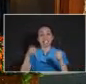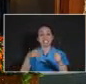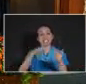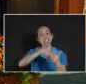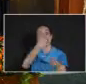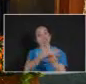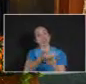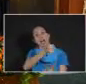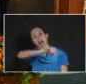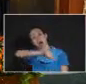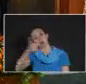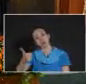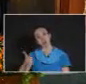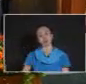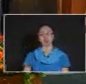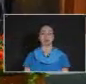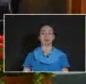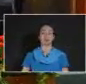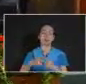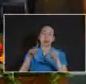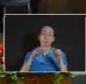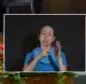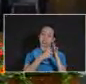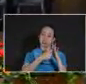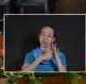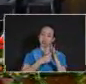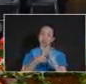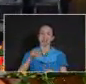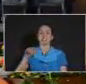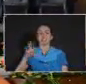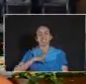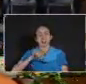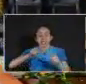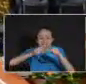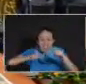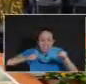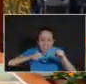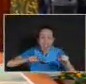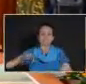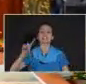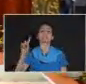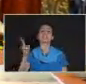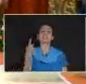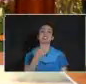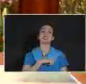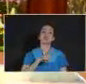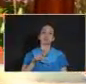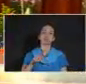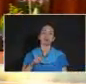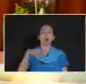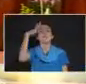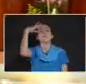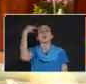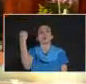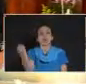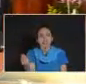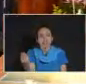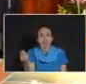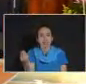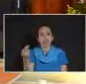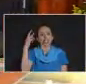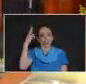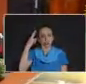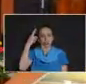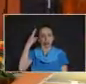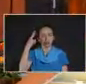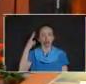Para empezar. Lo que tendríamos que analizar es quiénes son. ¿Por qué razón? Tendríamos